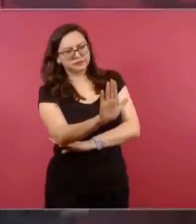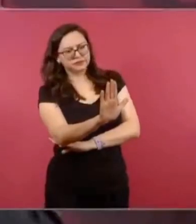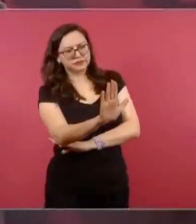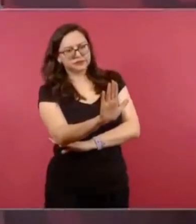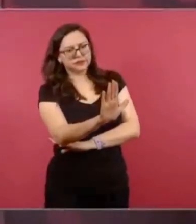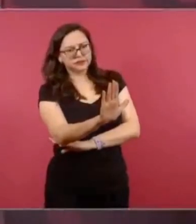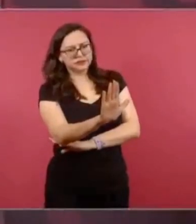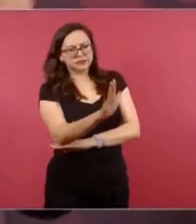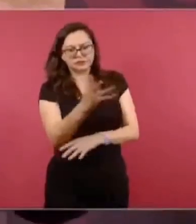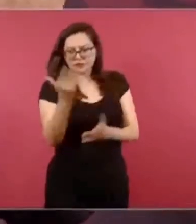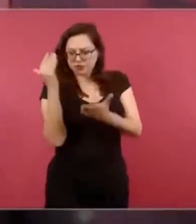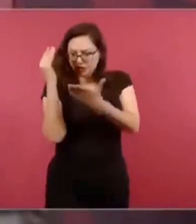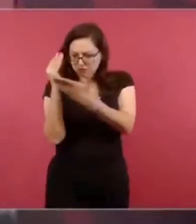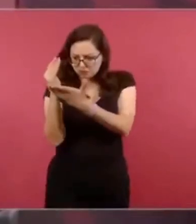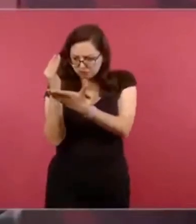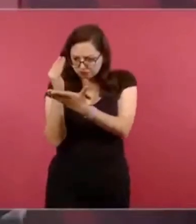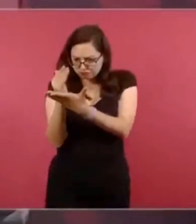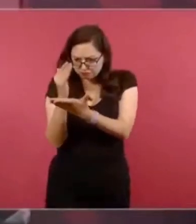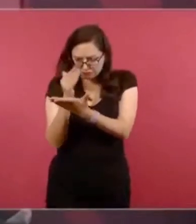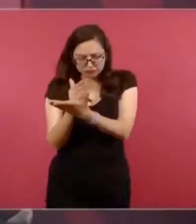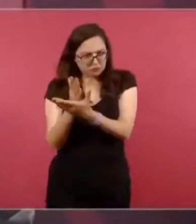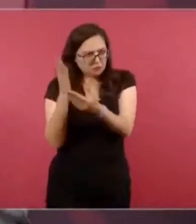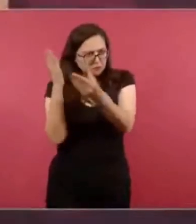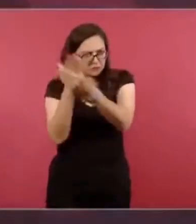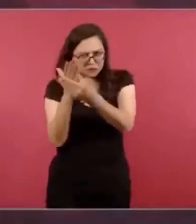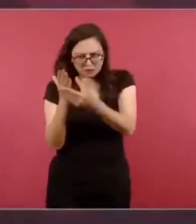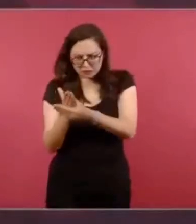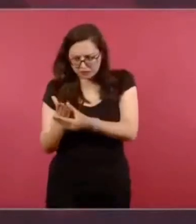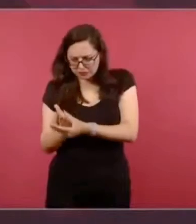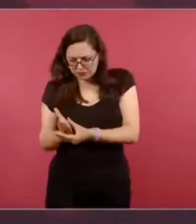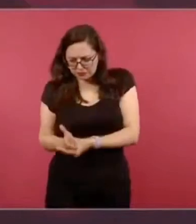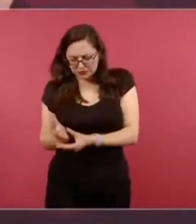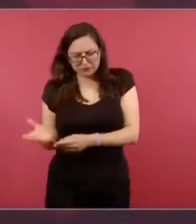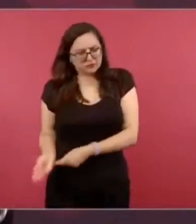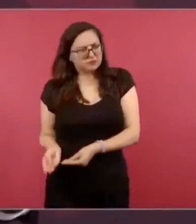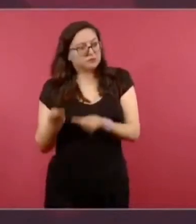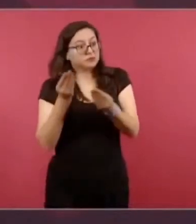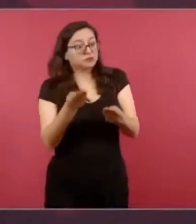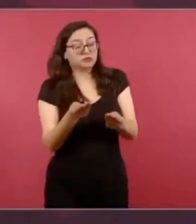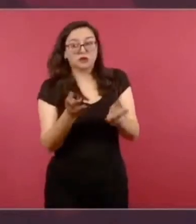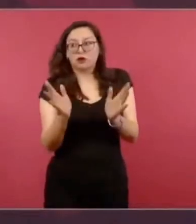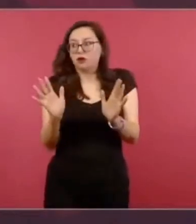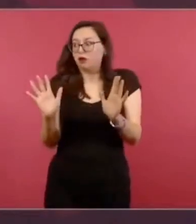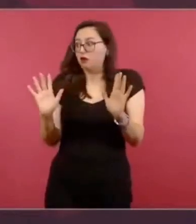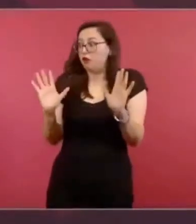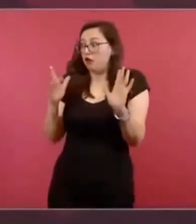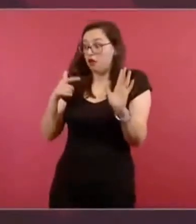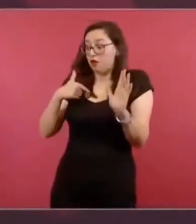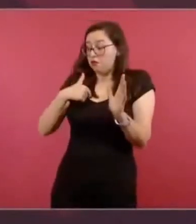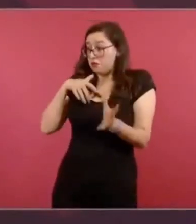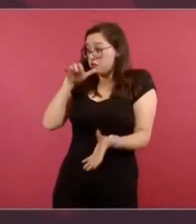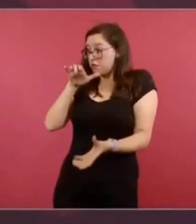Están todos los documentos. Ella misma dice que no sabía.